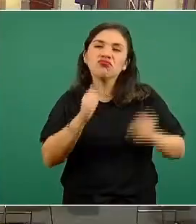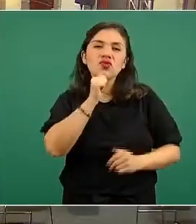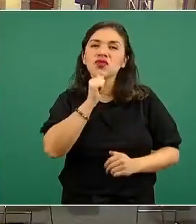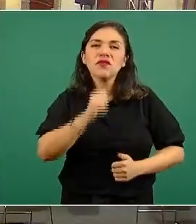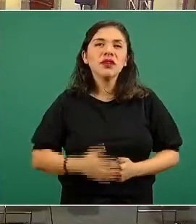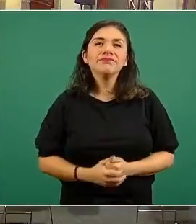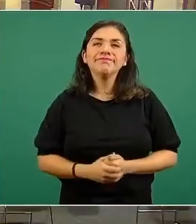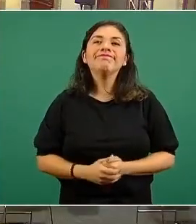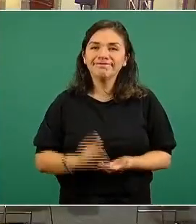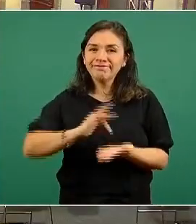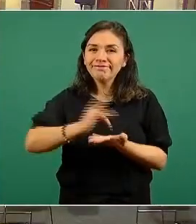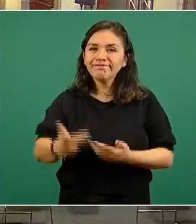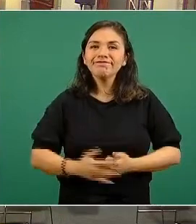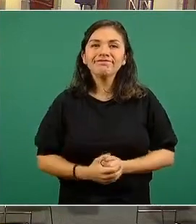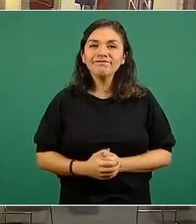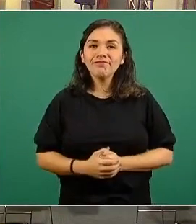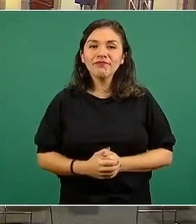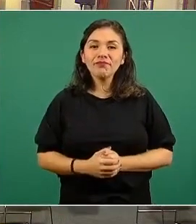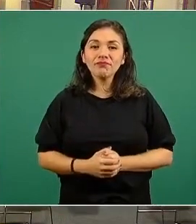Gracias.